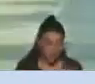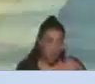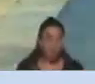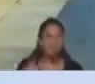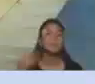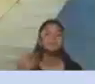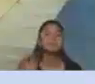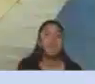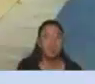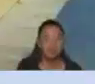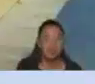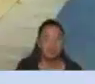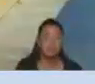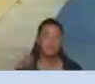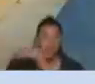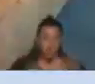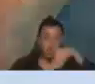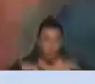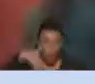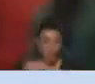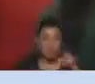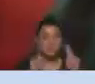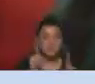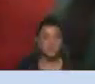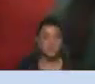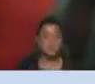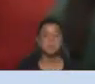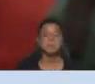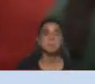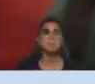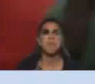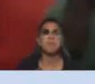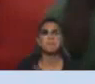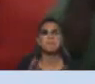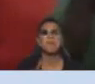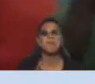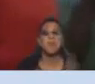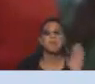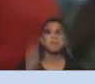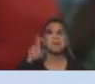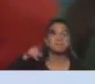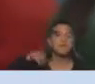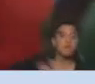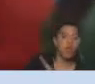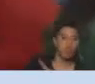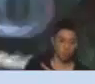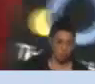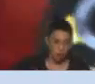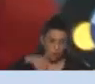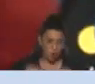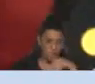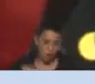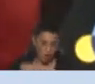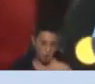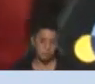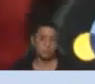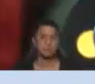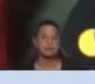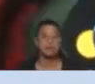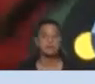¿especialidad? Crawl y, bueno, midday por ahí, más en fondo. Ornella,